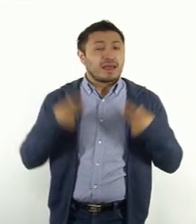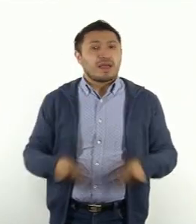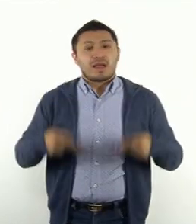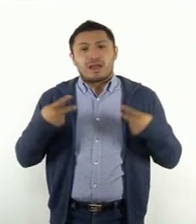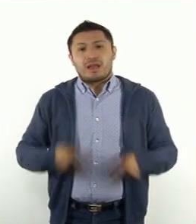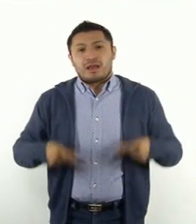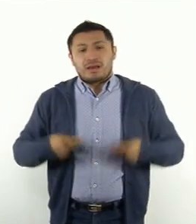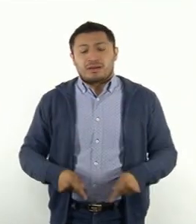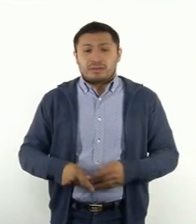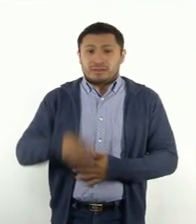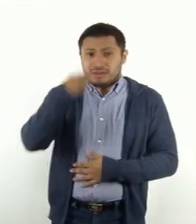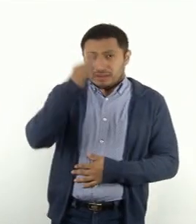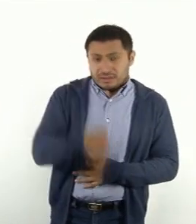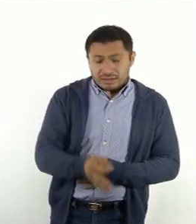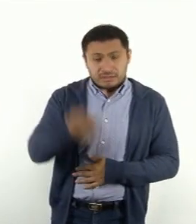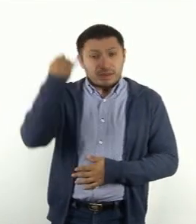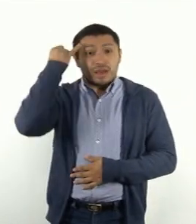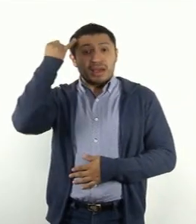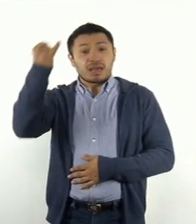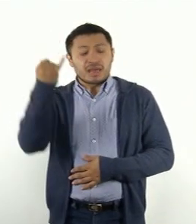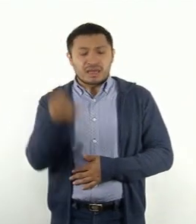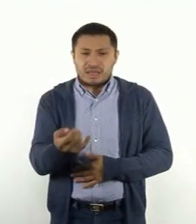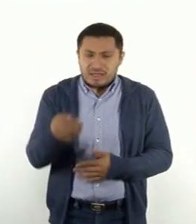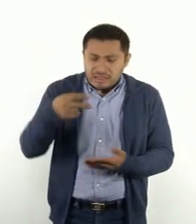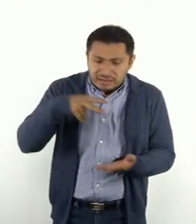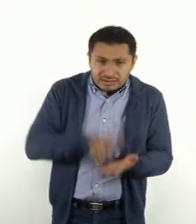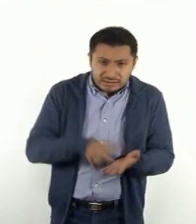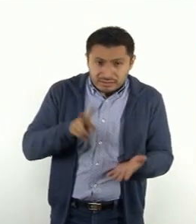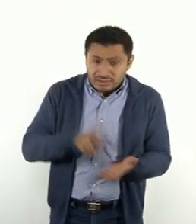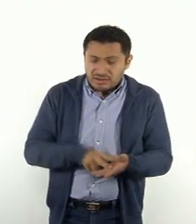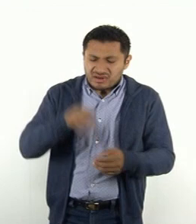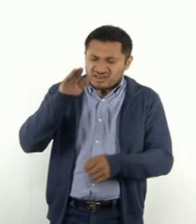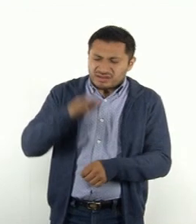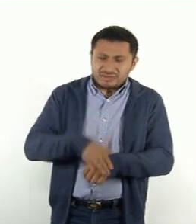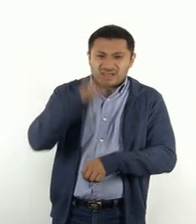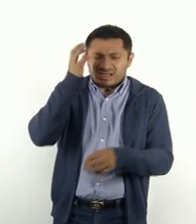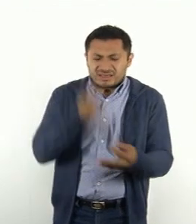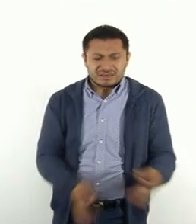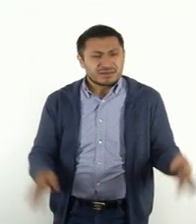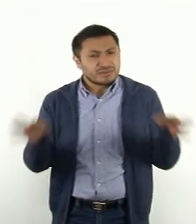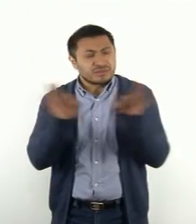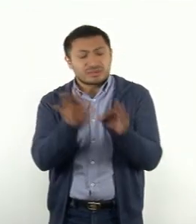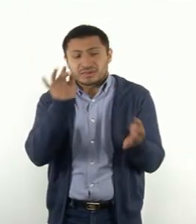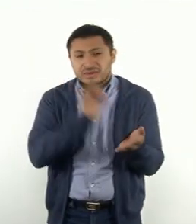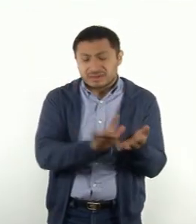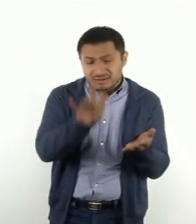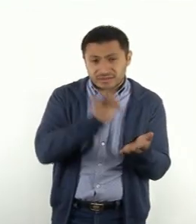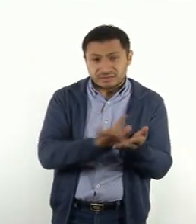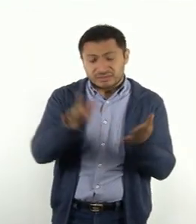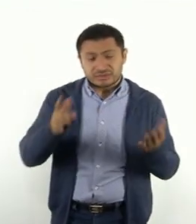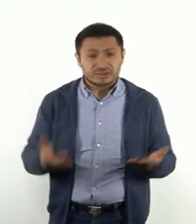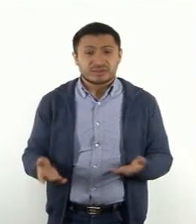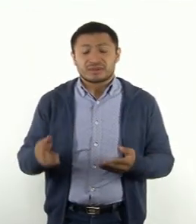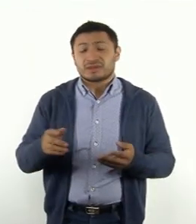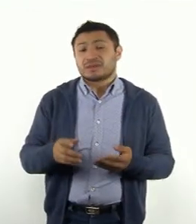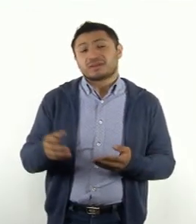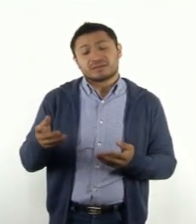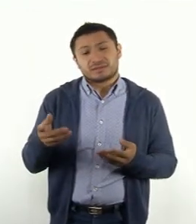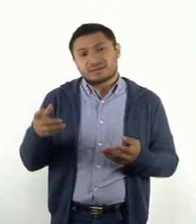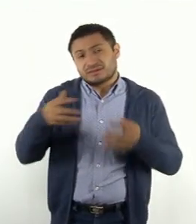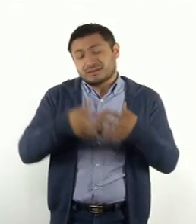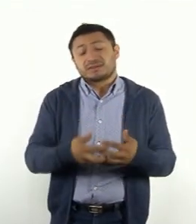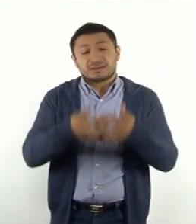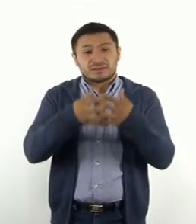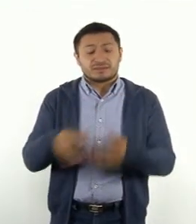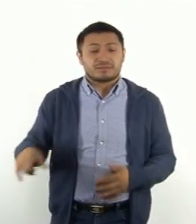ciudadanos asumamos principios que van más allá de la participación en los procesos electorales. ¿Pero cómo